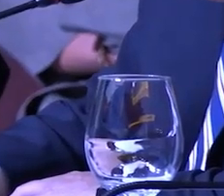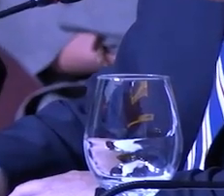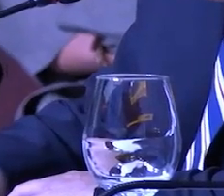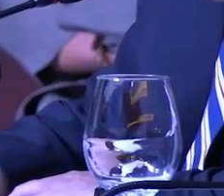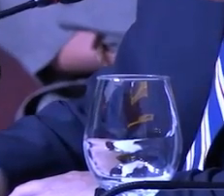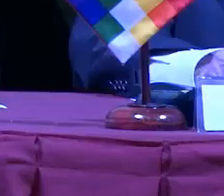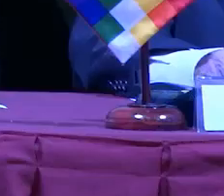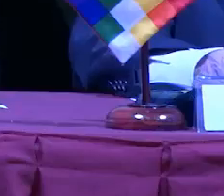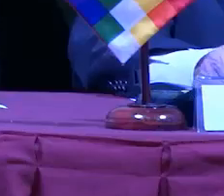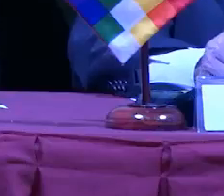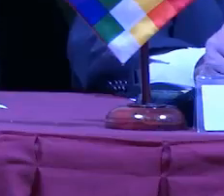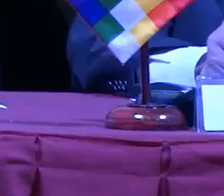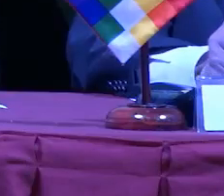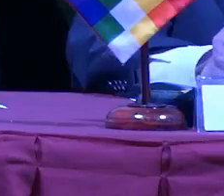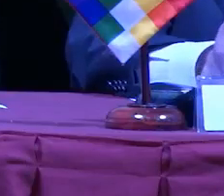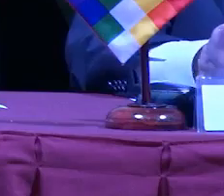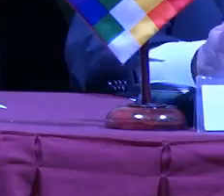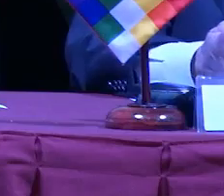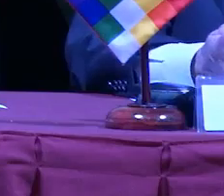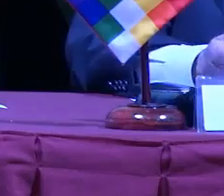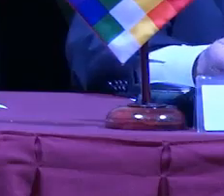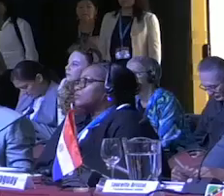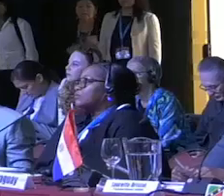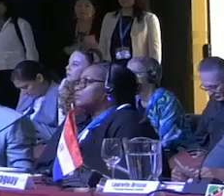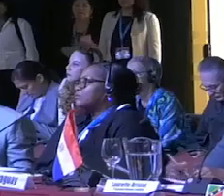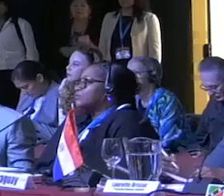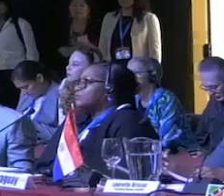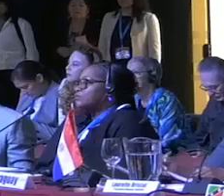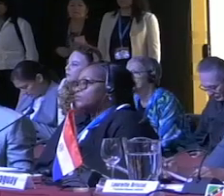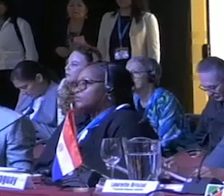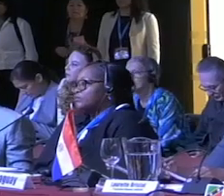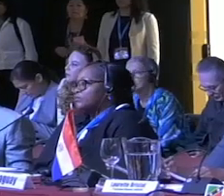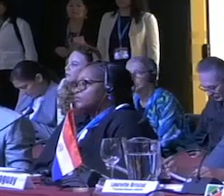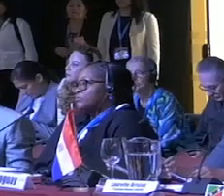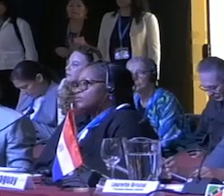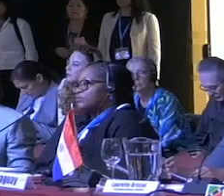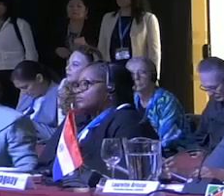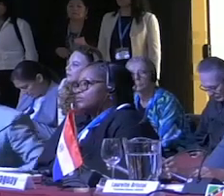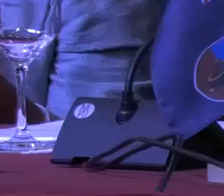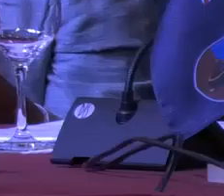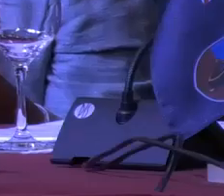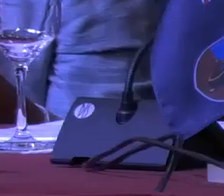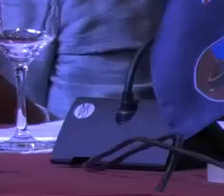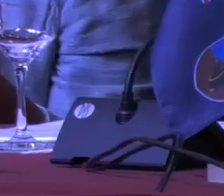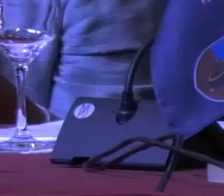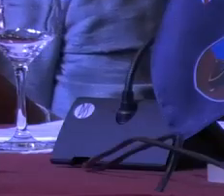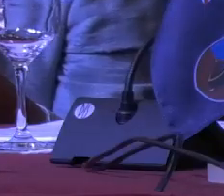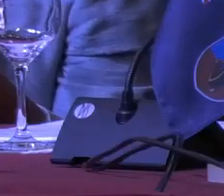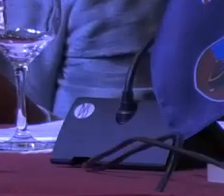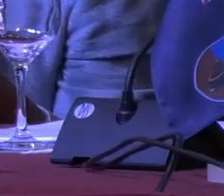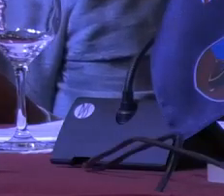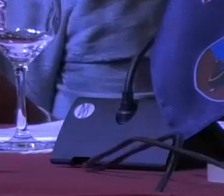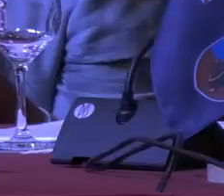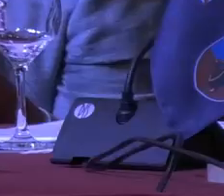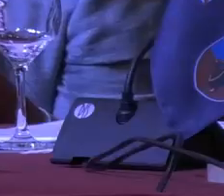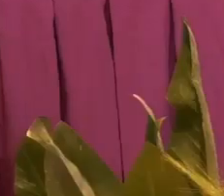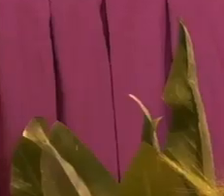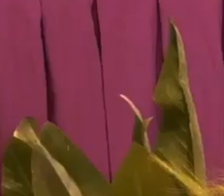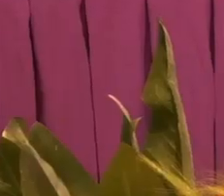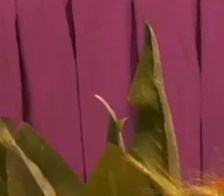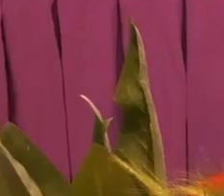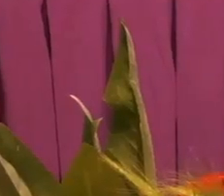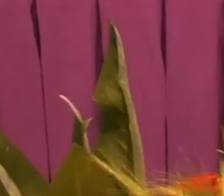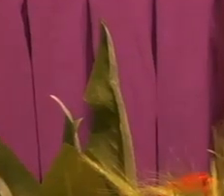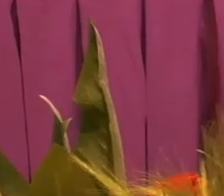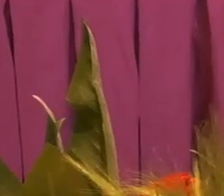pueden compartir con otros. Los temas a tratar fueron la educación inclusiva, calidad de educación, formación de maestras y maestros y el